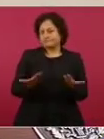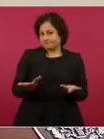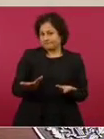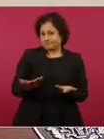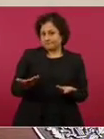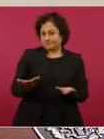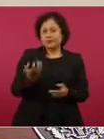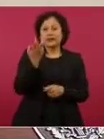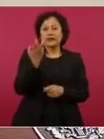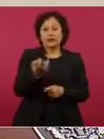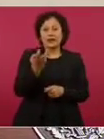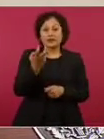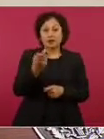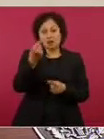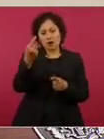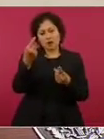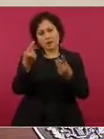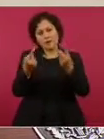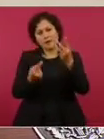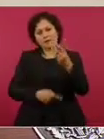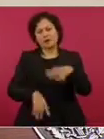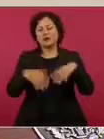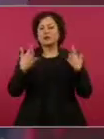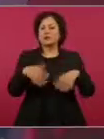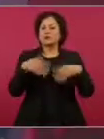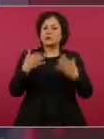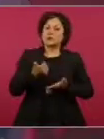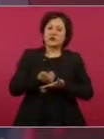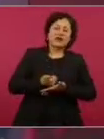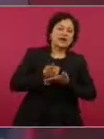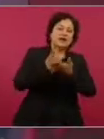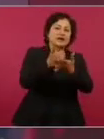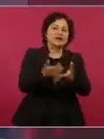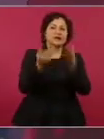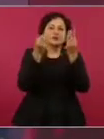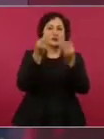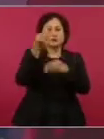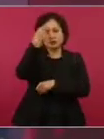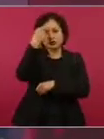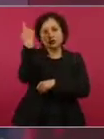mucho para mejorar la comunicación.